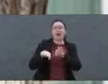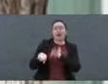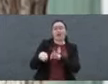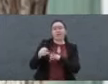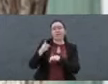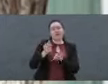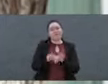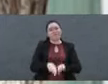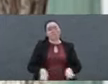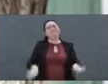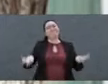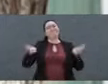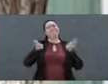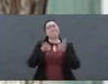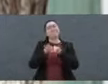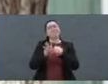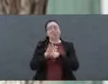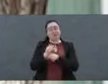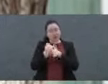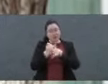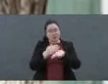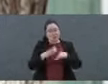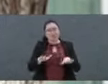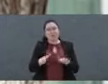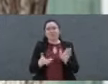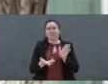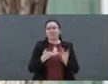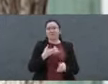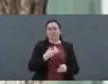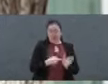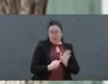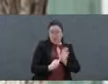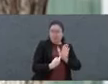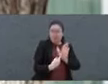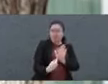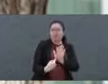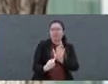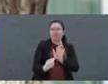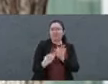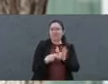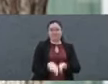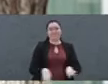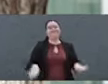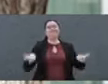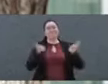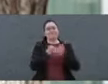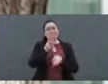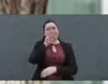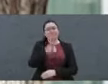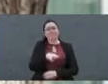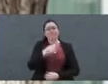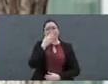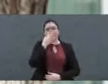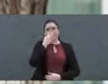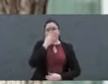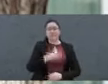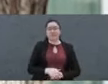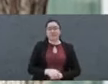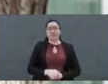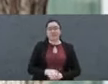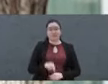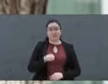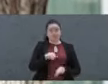sepa los detalles de la obra, porque es muy grande, es muy importante y es